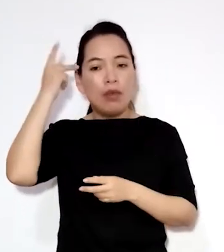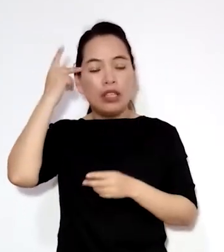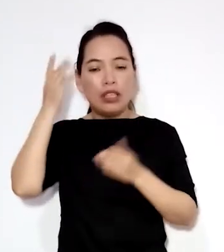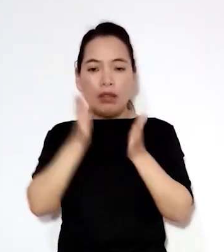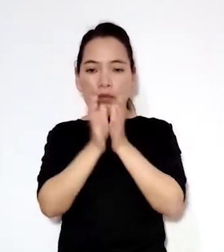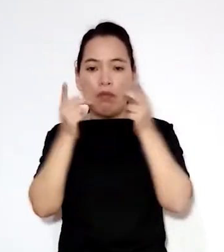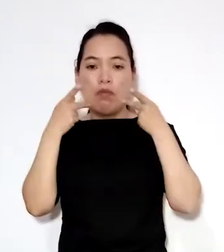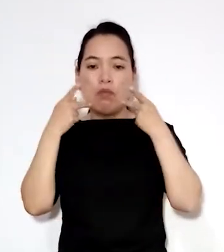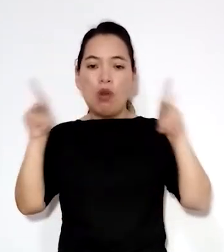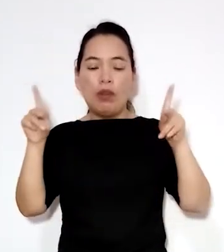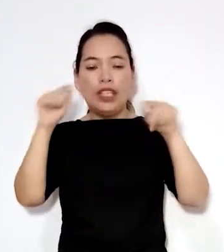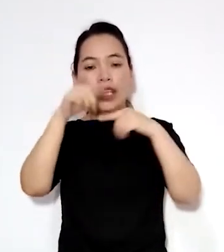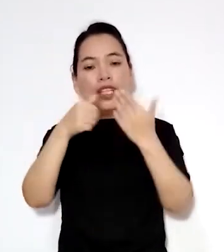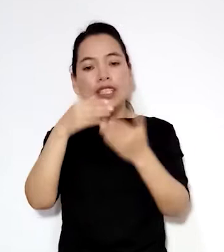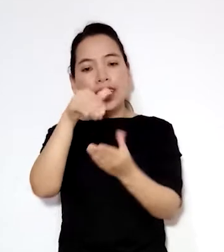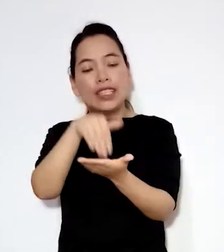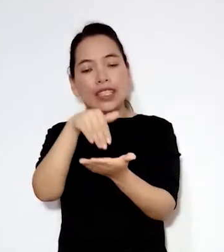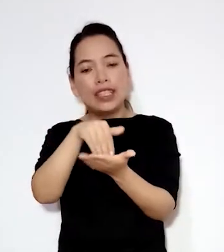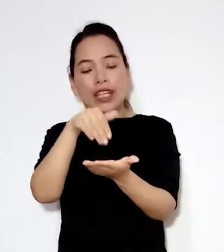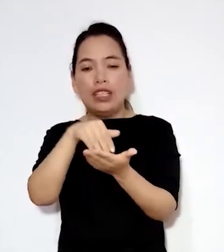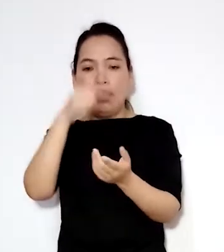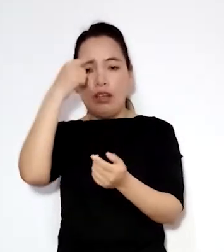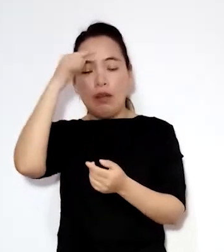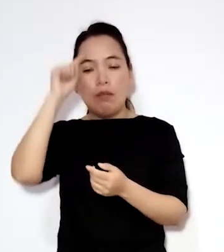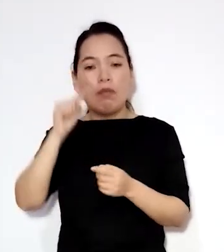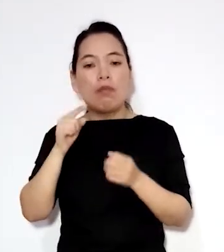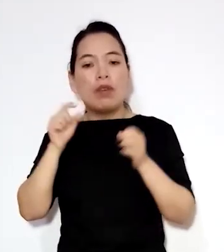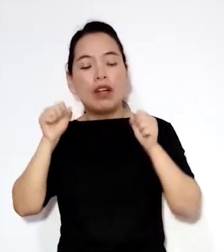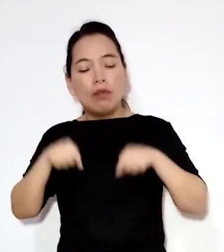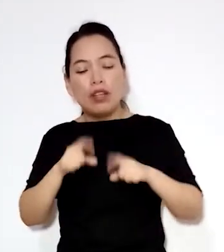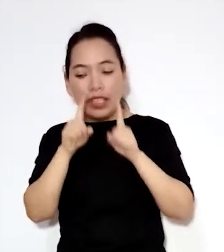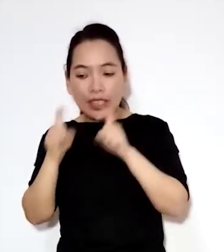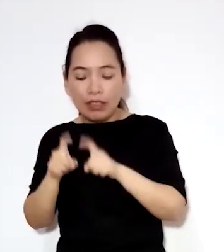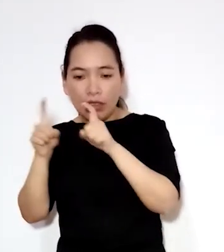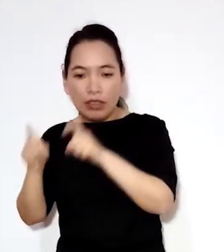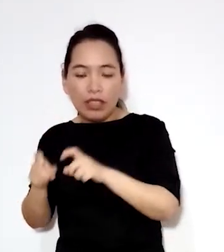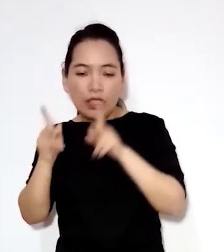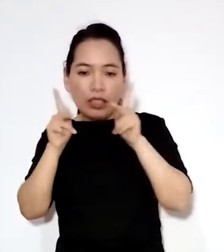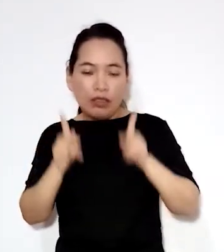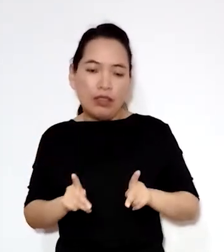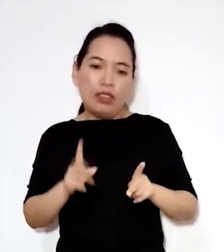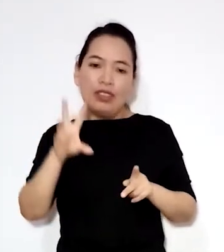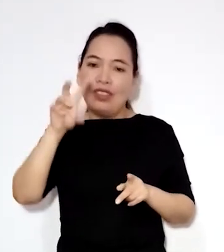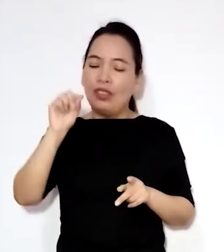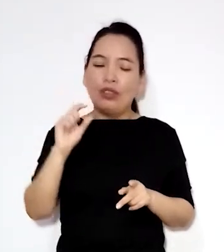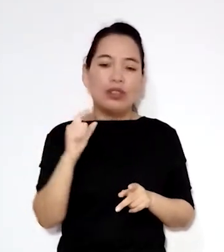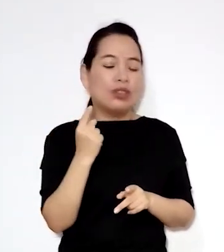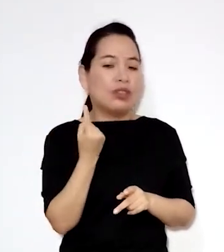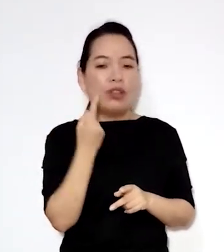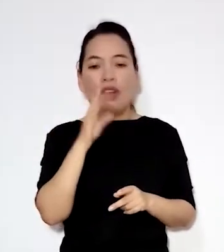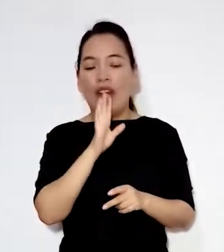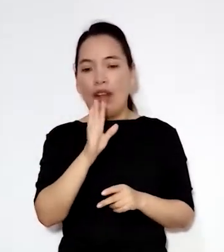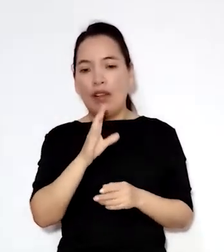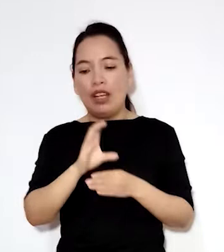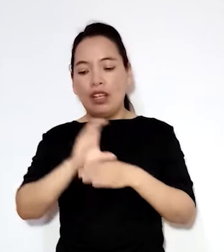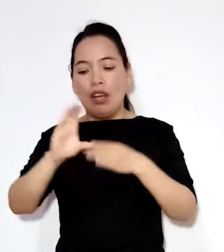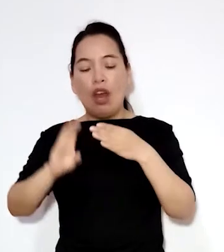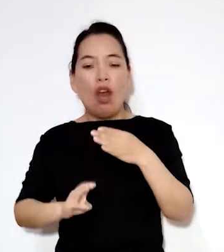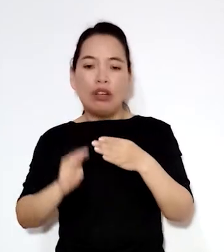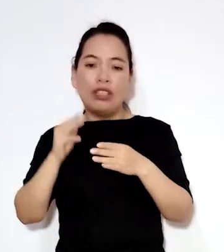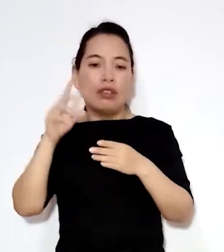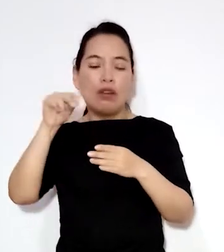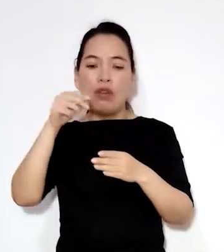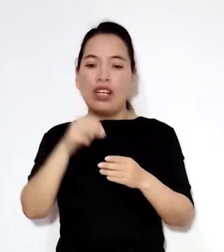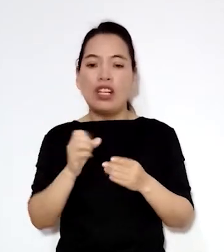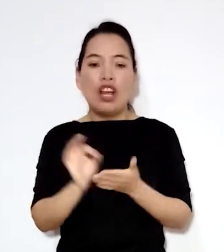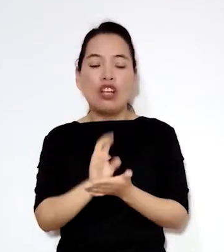eje de la política pública absolutamente central. Afirmaron la consulta los respondentes que esto no está